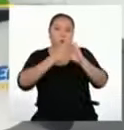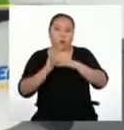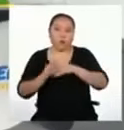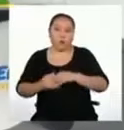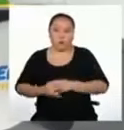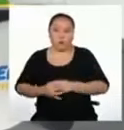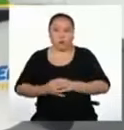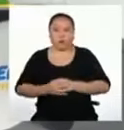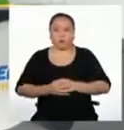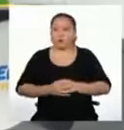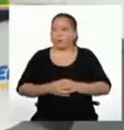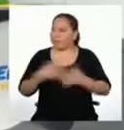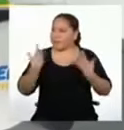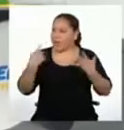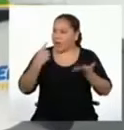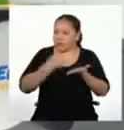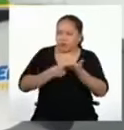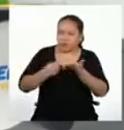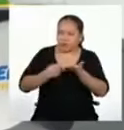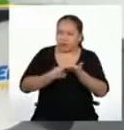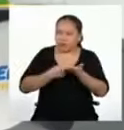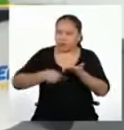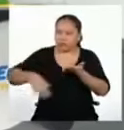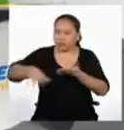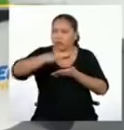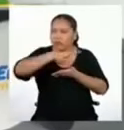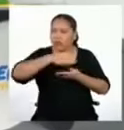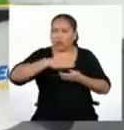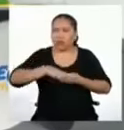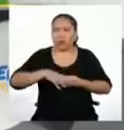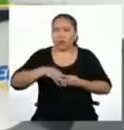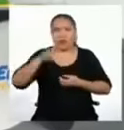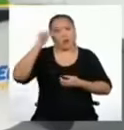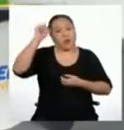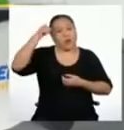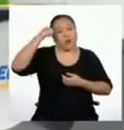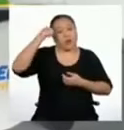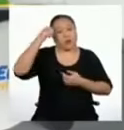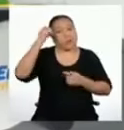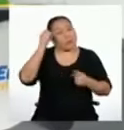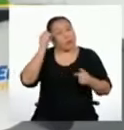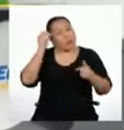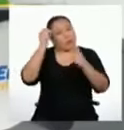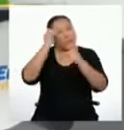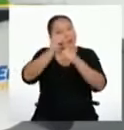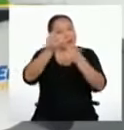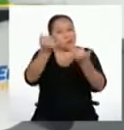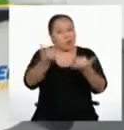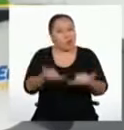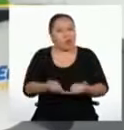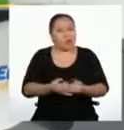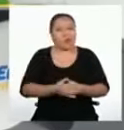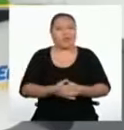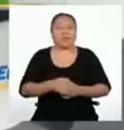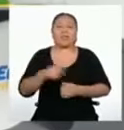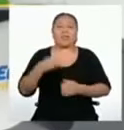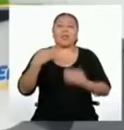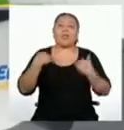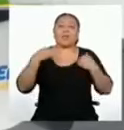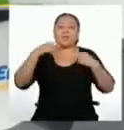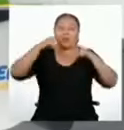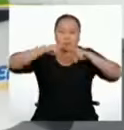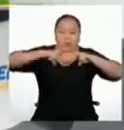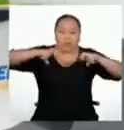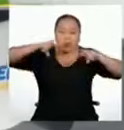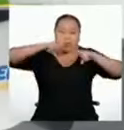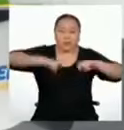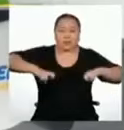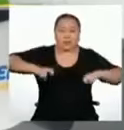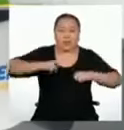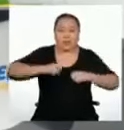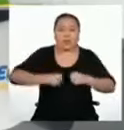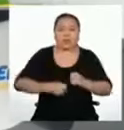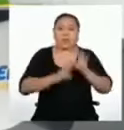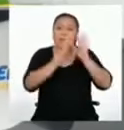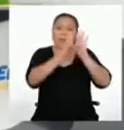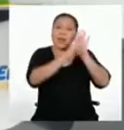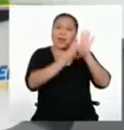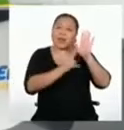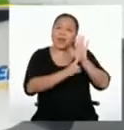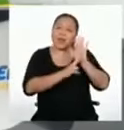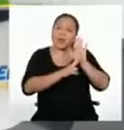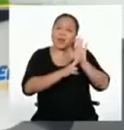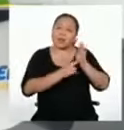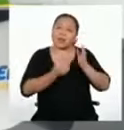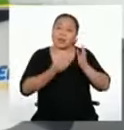Ahora que ya hemos discutido todo esto, ¿recuerdas nuestro reto de hoy? Debemos analizar si las medidas dadas por el gobierno en este estado